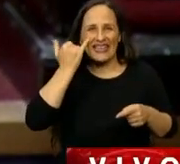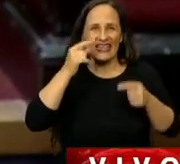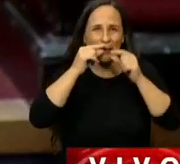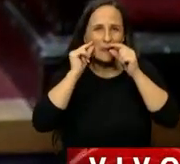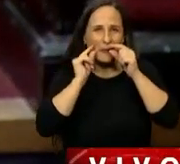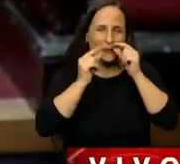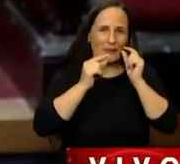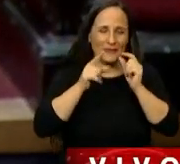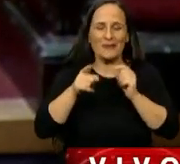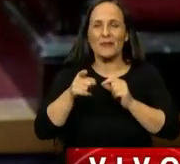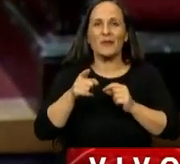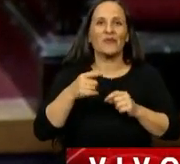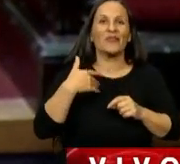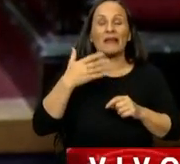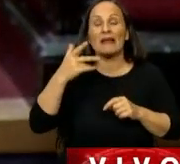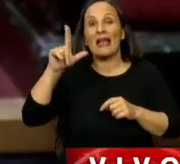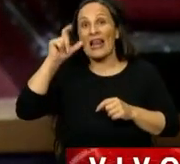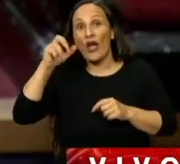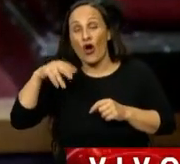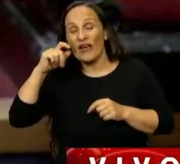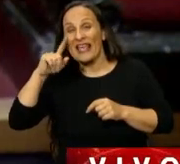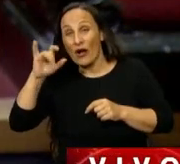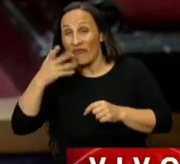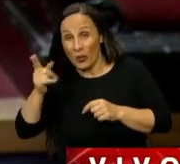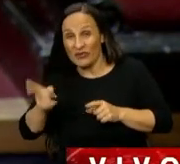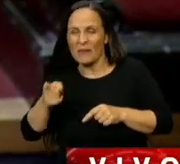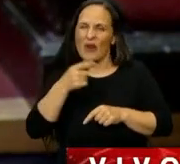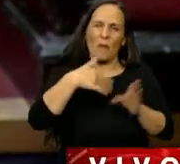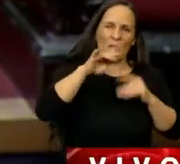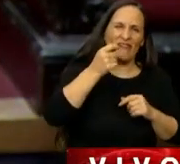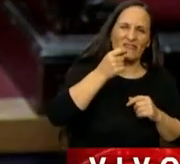A mí me gustaba mucho León Gieco, me gusta más Charlie. Cierro con Charlie.